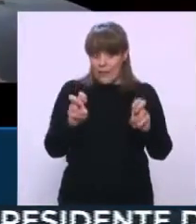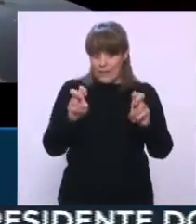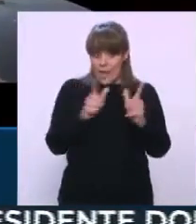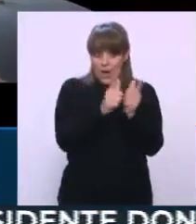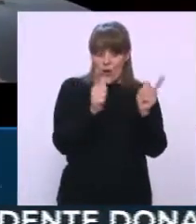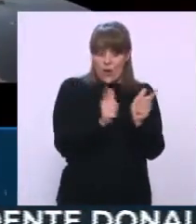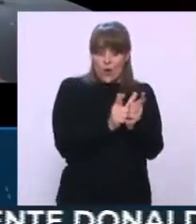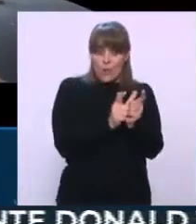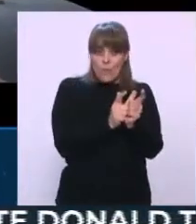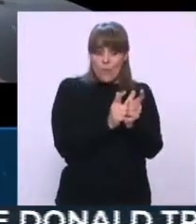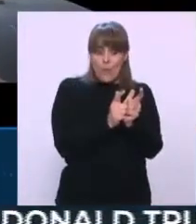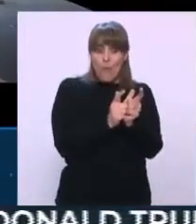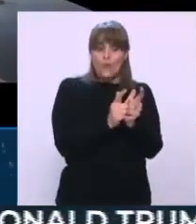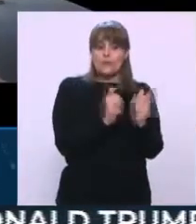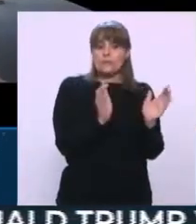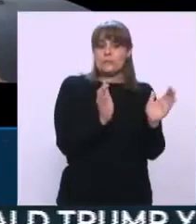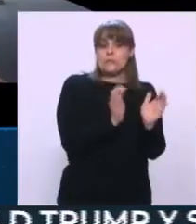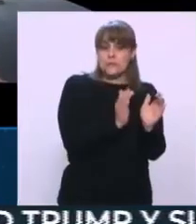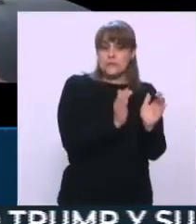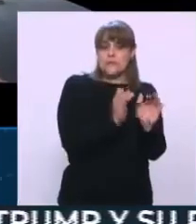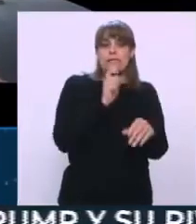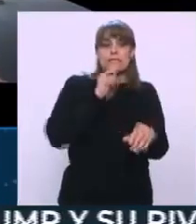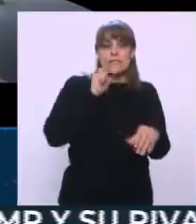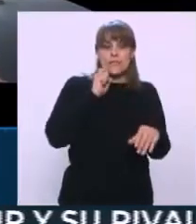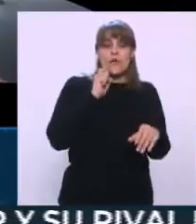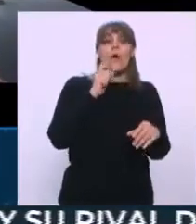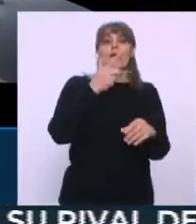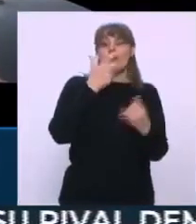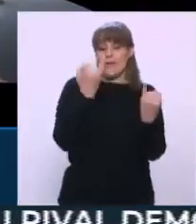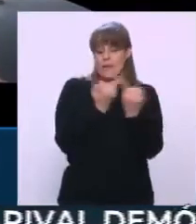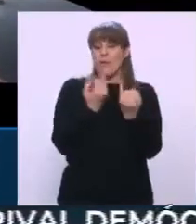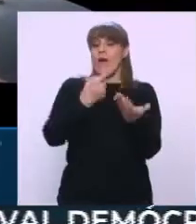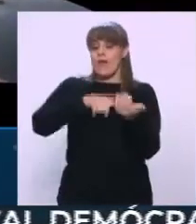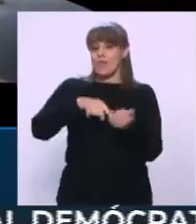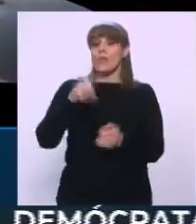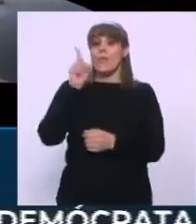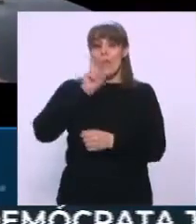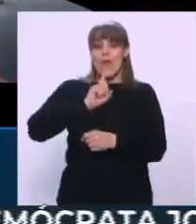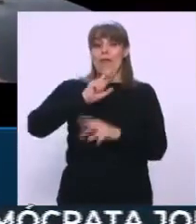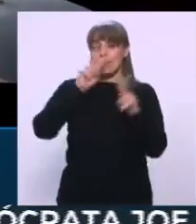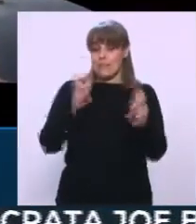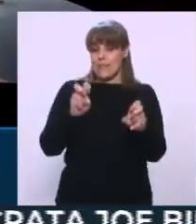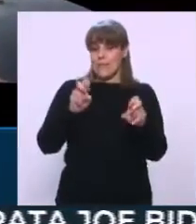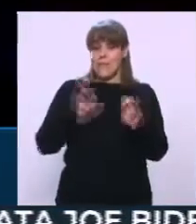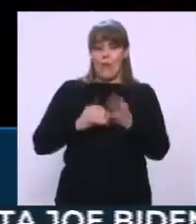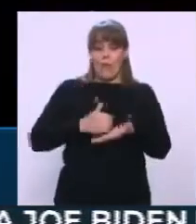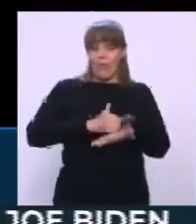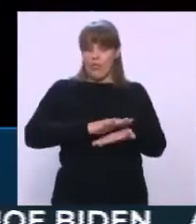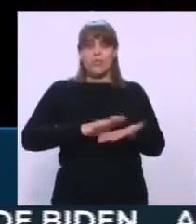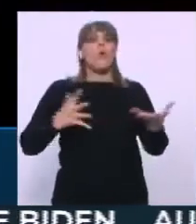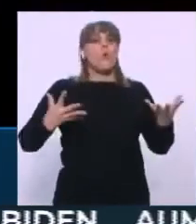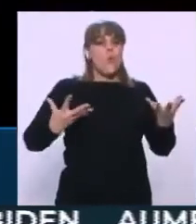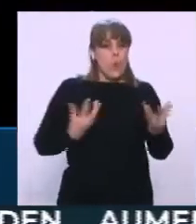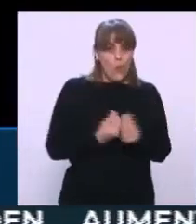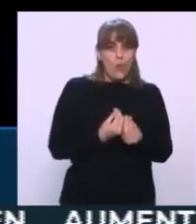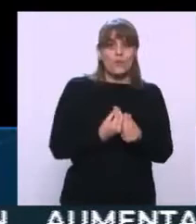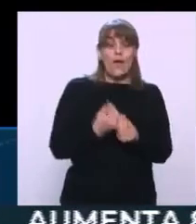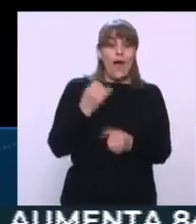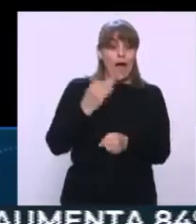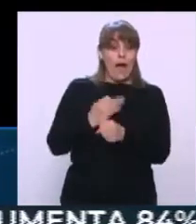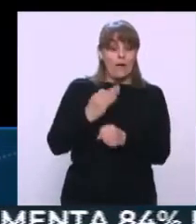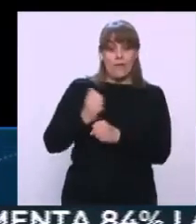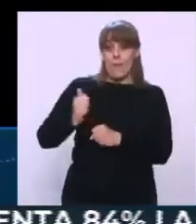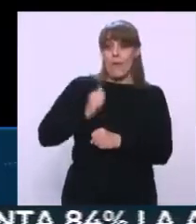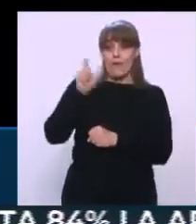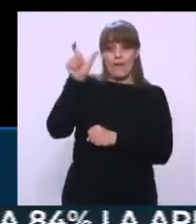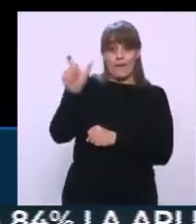minorías sexuales en el mundo, incluyendo el tema de mujeres, por supuesto. Entonces creo que pues hay que aprovechar este Papa, es